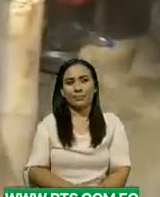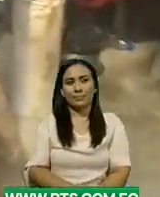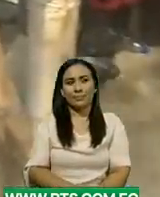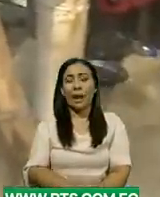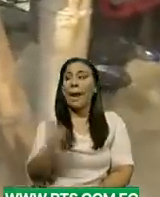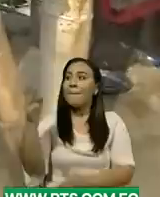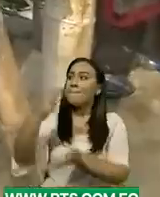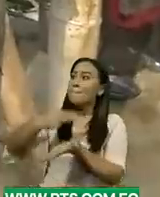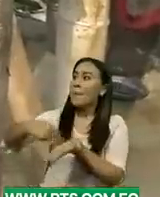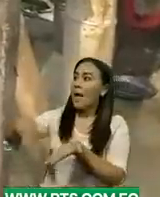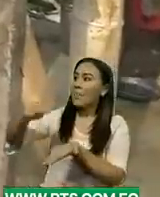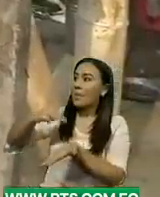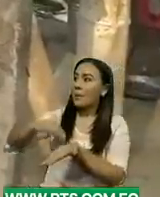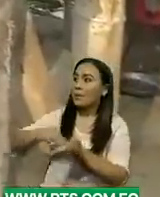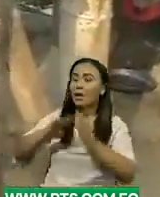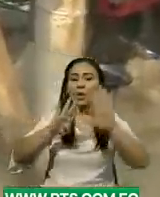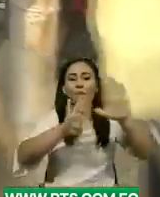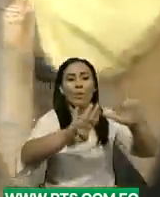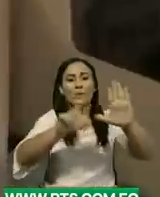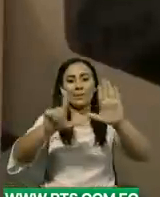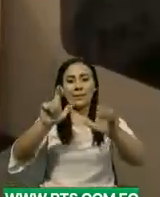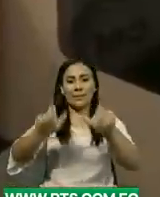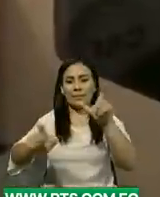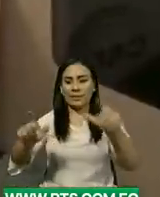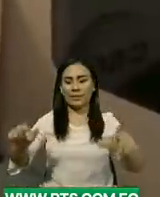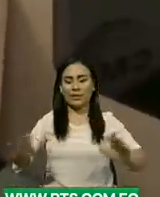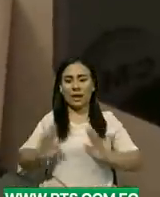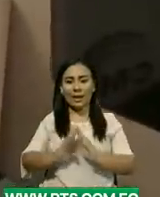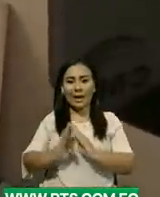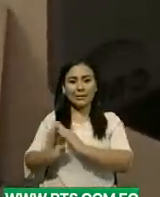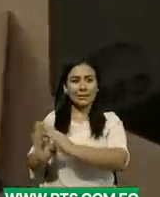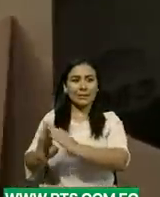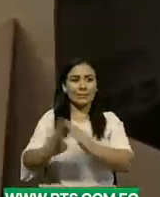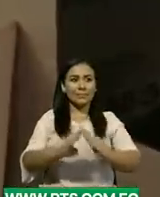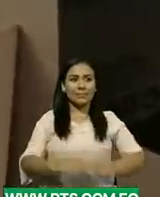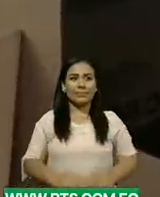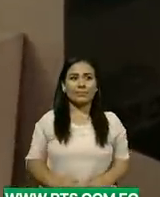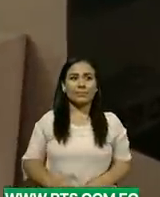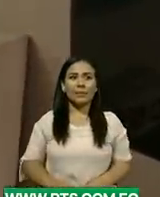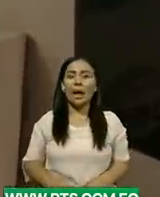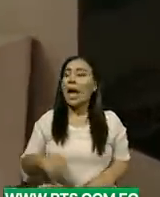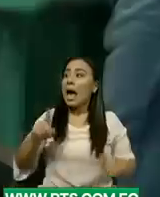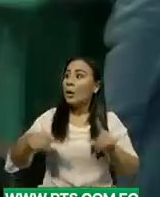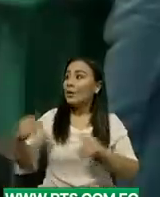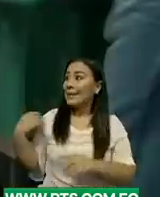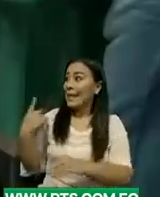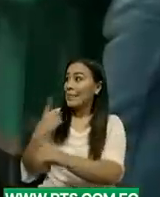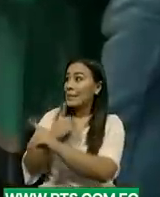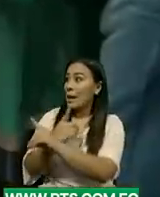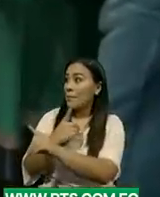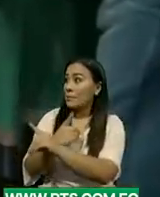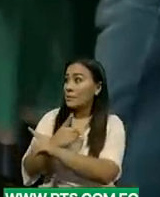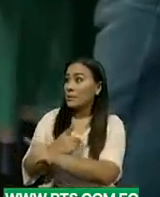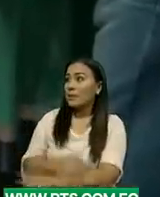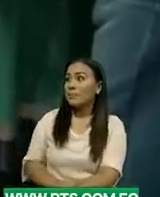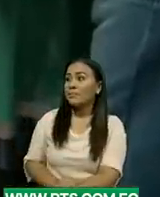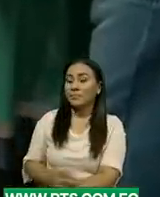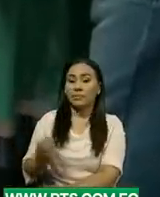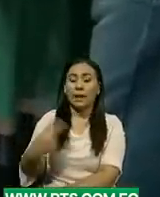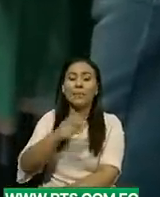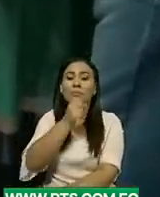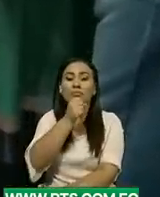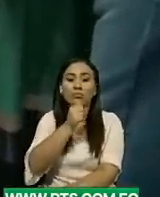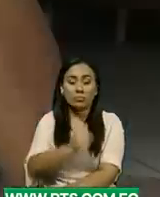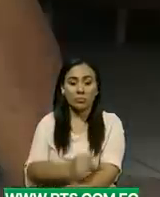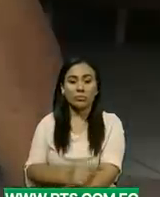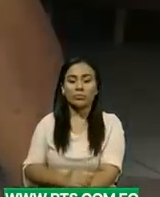En Manabí fueron 97 personas las asistidas en su domicilio, aquellas que presentaban algún tipo de discapacidad y de la tercera